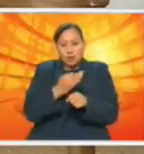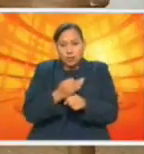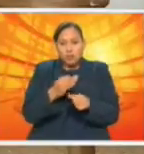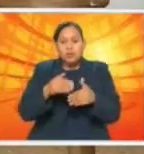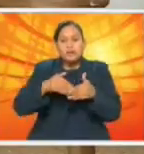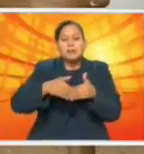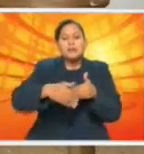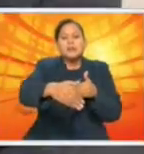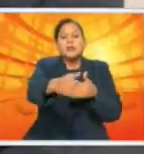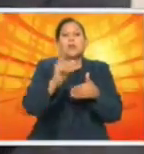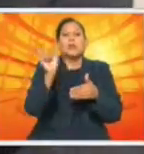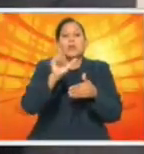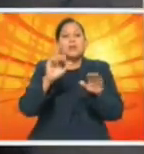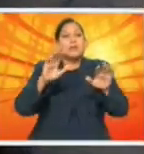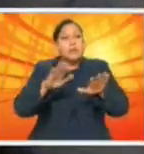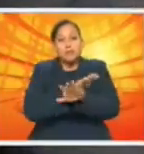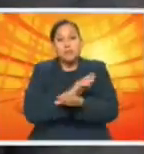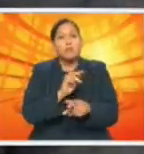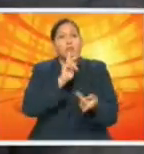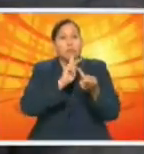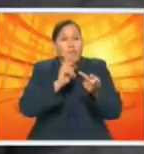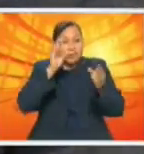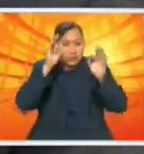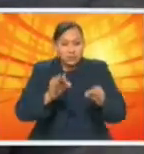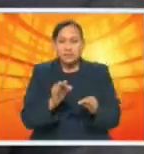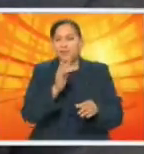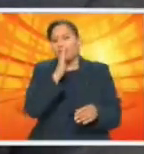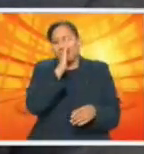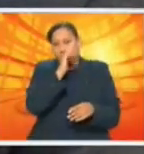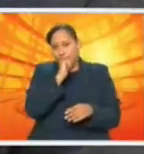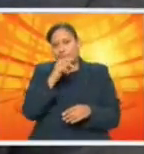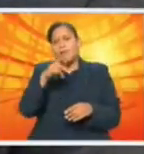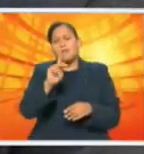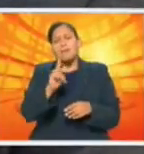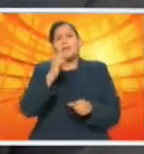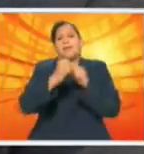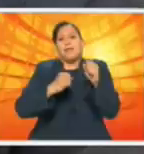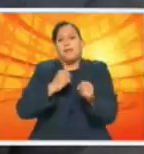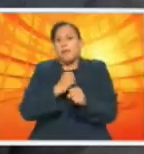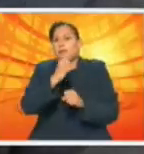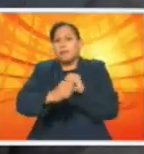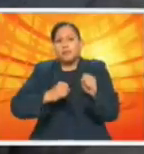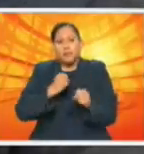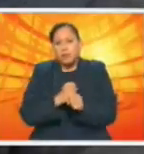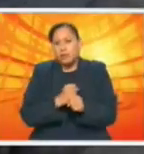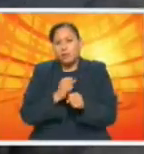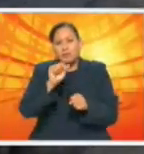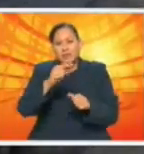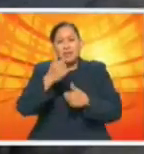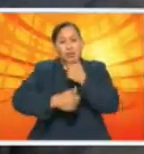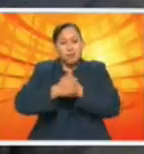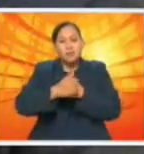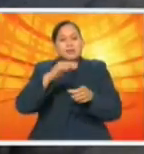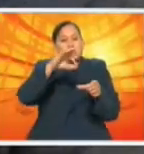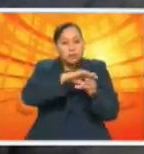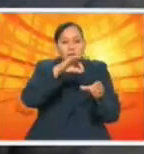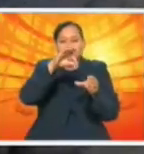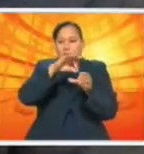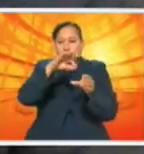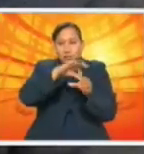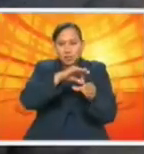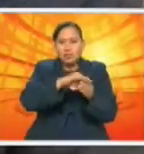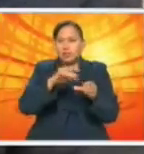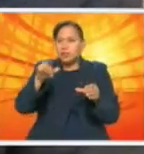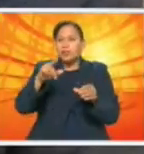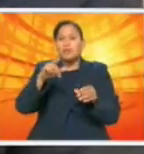en todo esto? Mira, no se puede predecir cuánto tiempo, pero ya llevamos cuántos años de supuesta competencia electoral que en